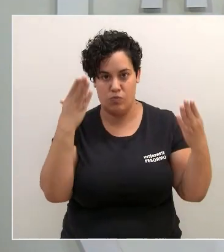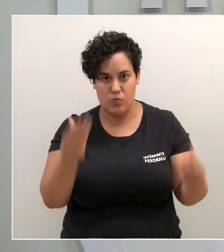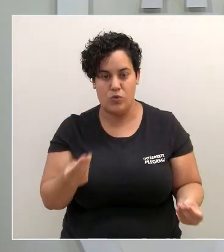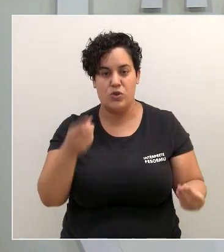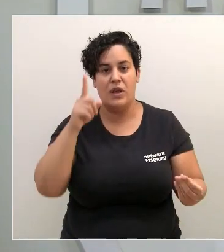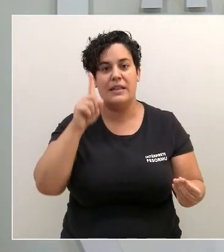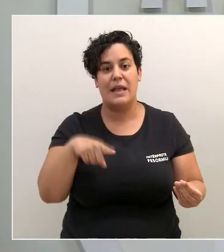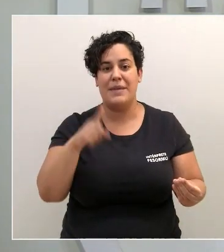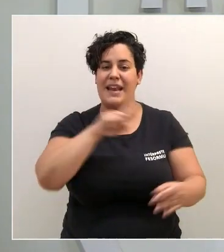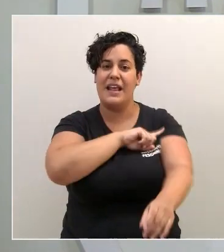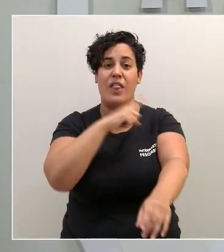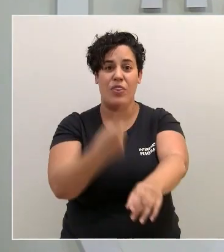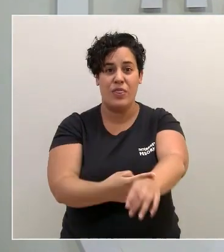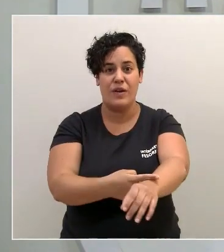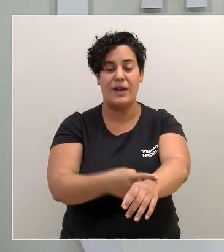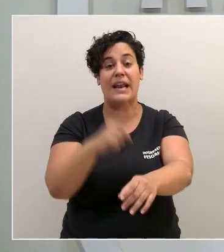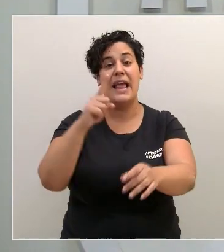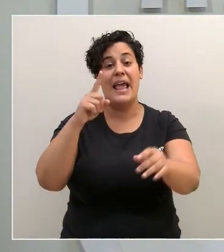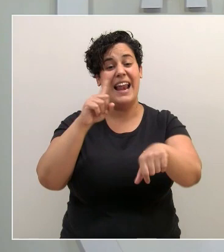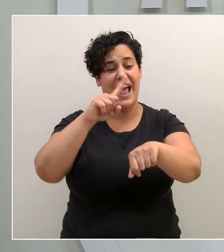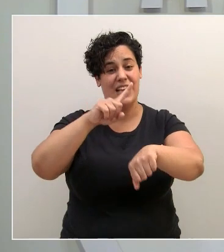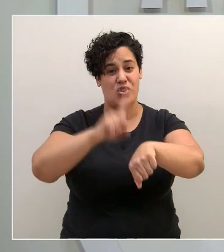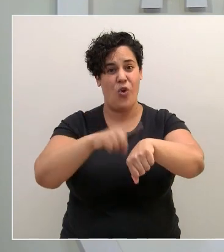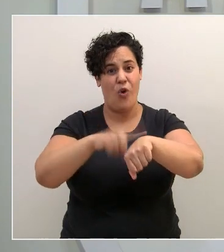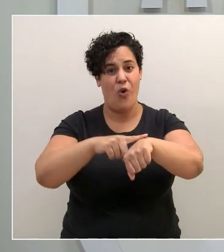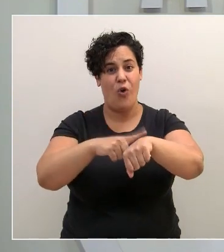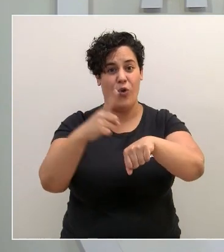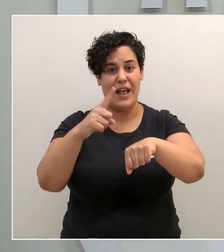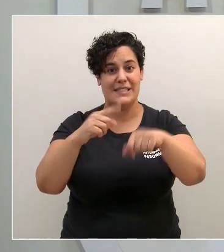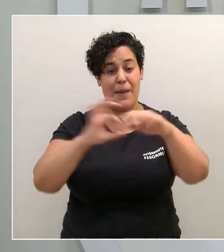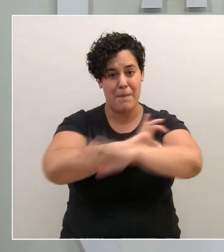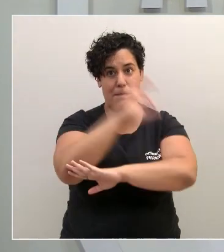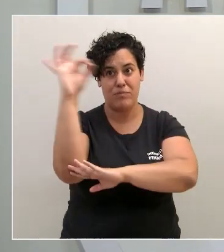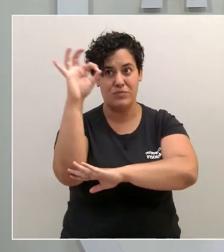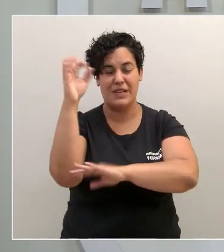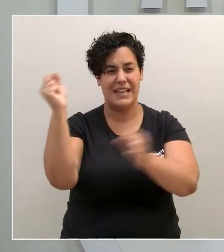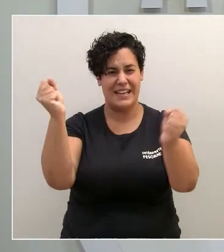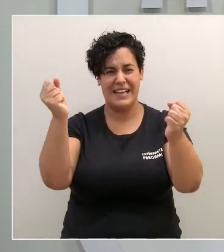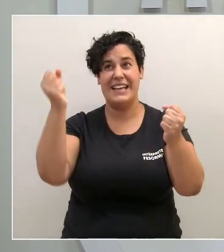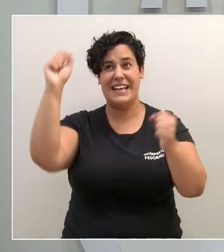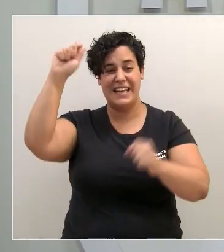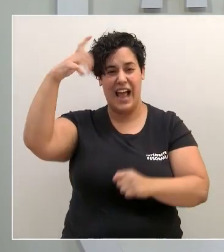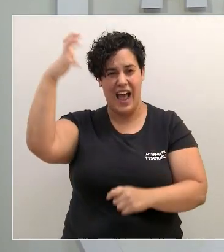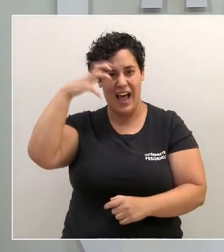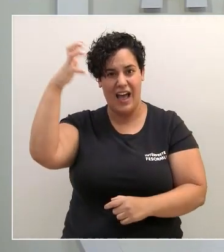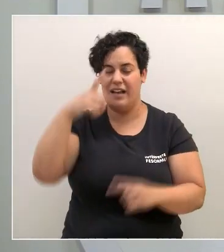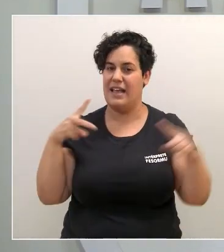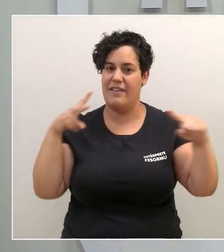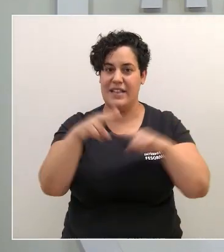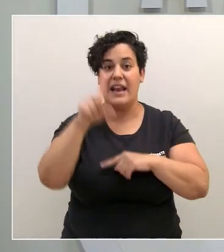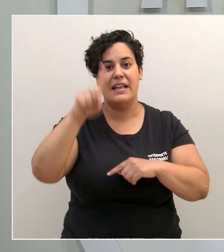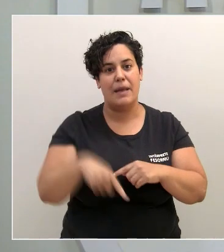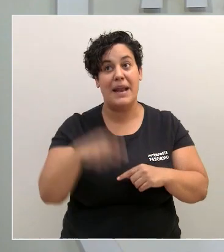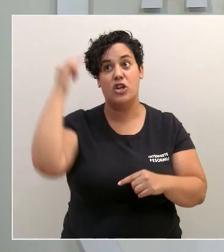evitar practicar deporte en las horas centrales del día, optar por lugares bien ventilados y a la sombra y prestar